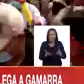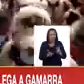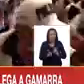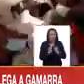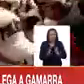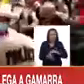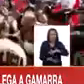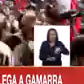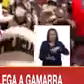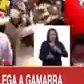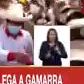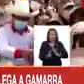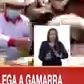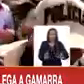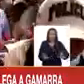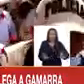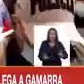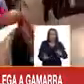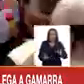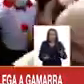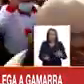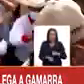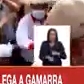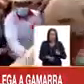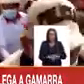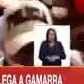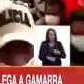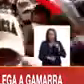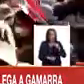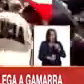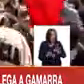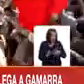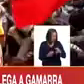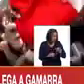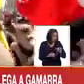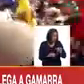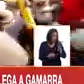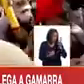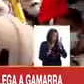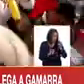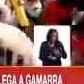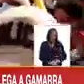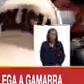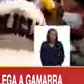desordenan para evitar este tipo de momentos. Jorge, si nos puedes dar más detalles, no sé si nos escuchas.